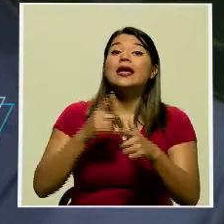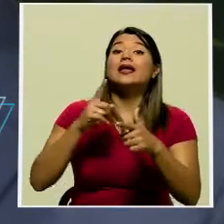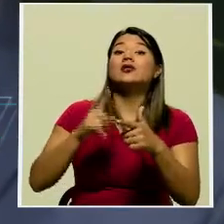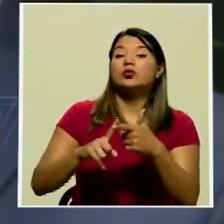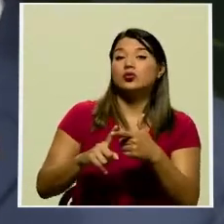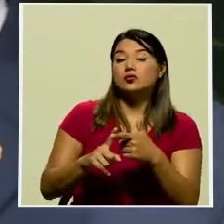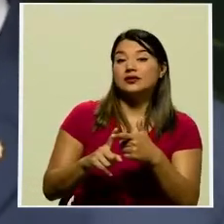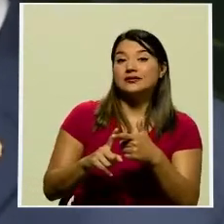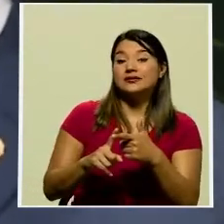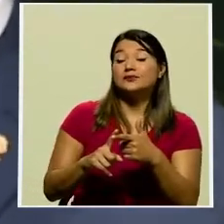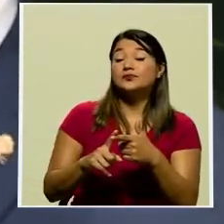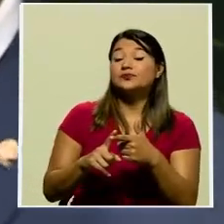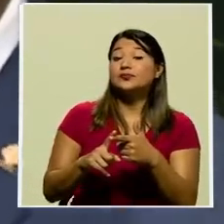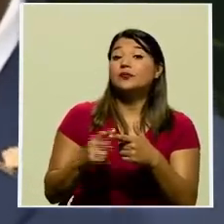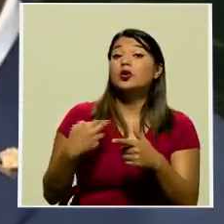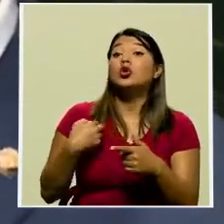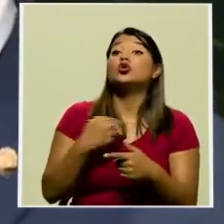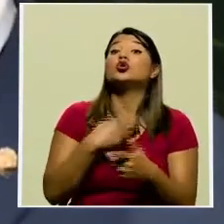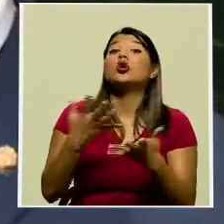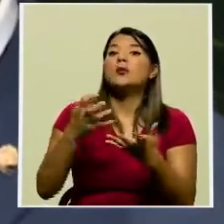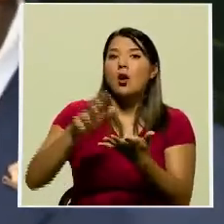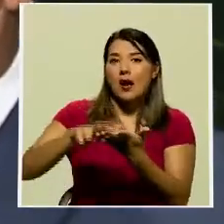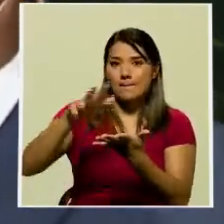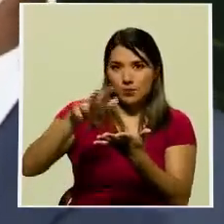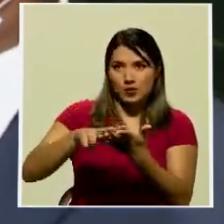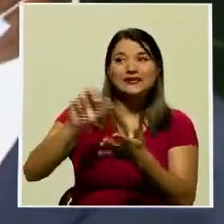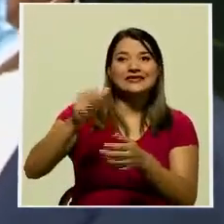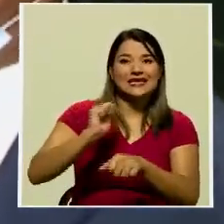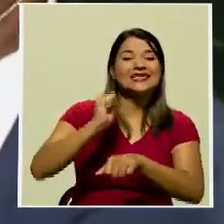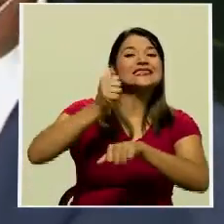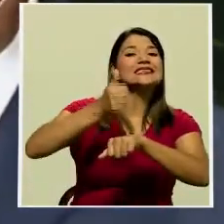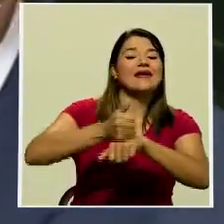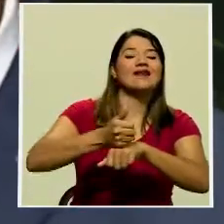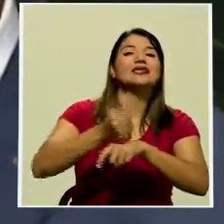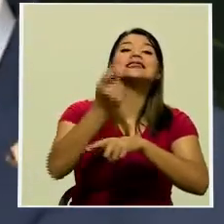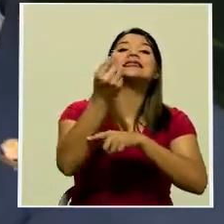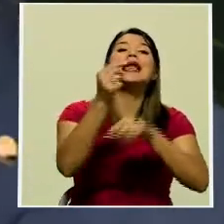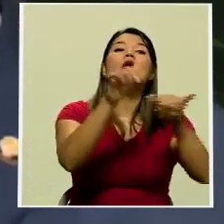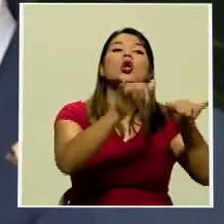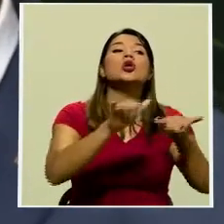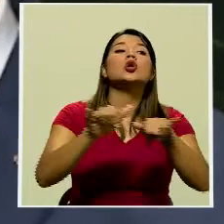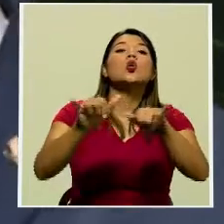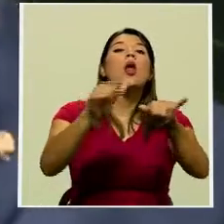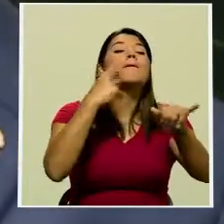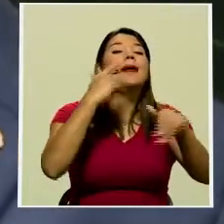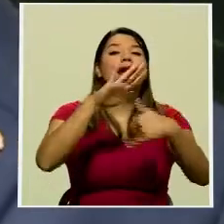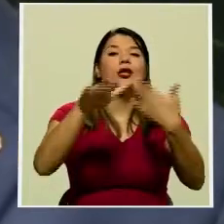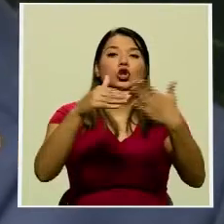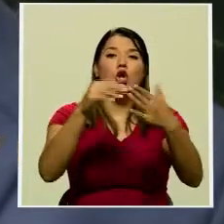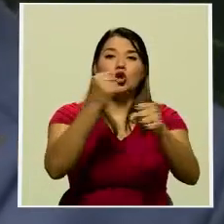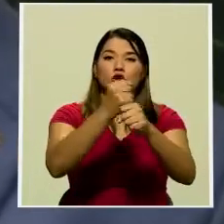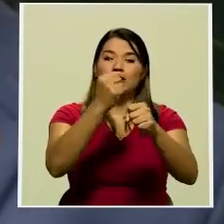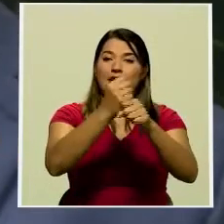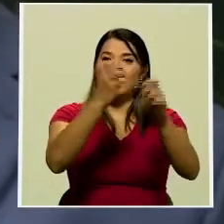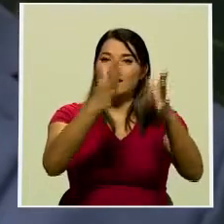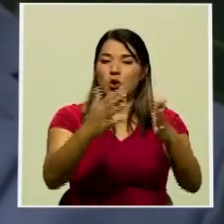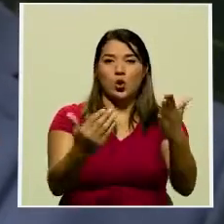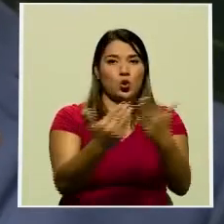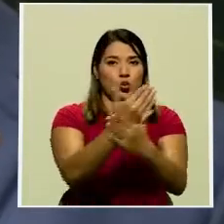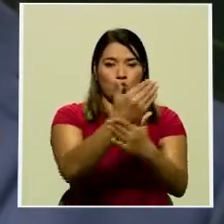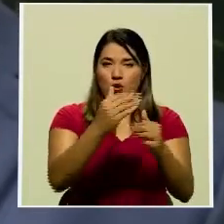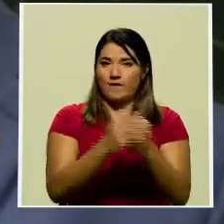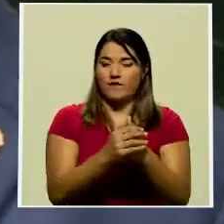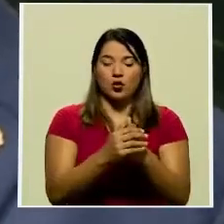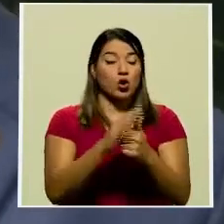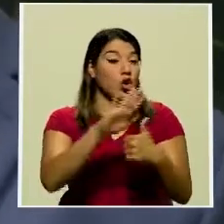apruebe sea el salario global para todos los empleados nuevos, para todo aquel nuevo funcionario que entre a la administración